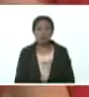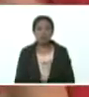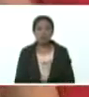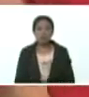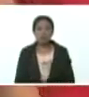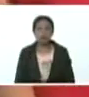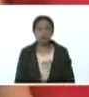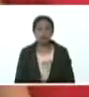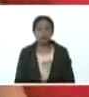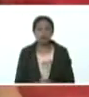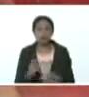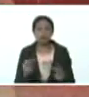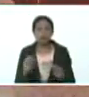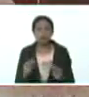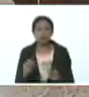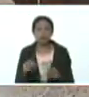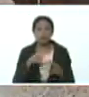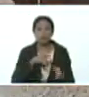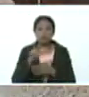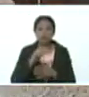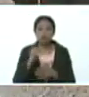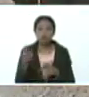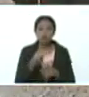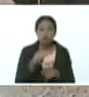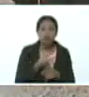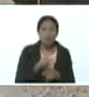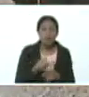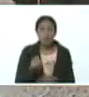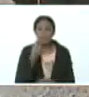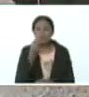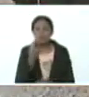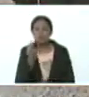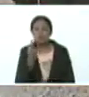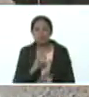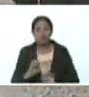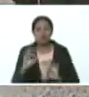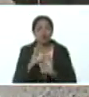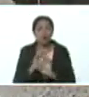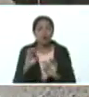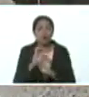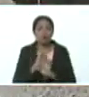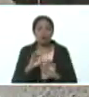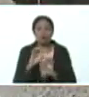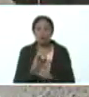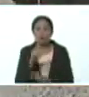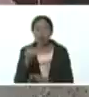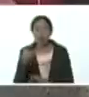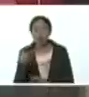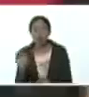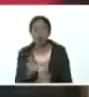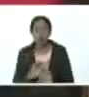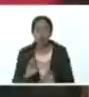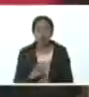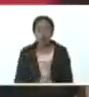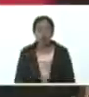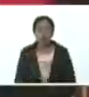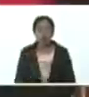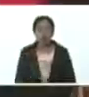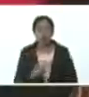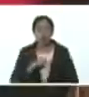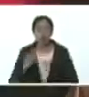parí el avión y buscamos las medicinas y no le faltaron las medicinas que